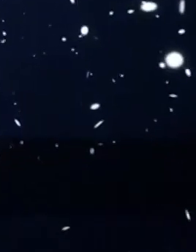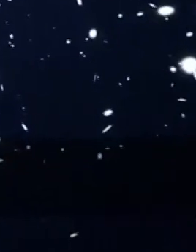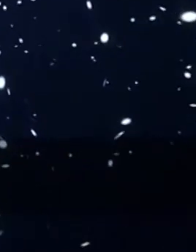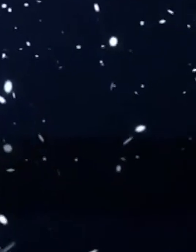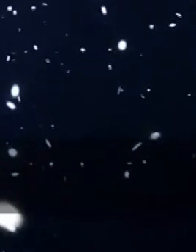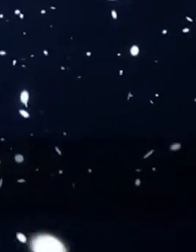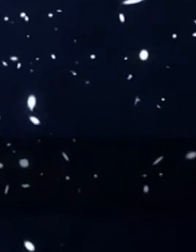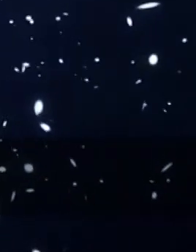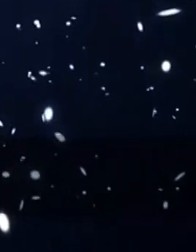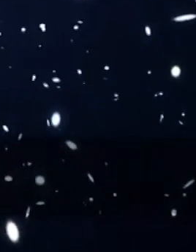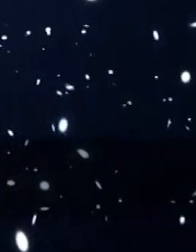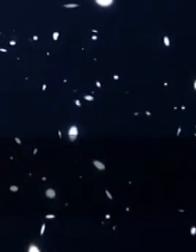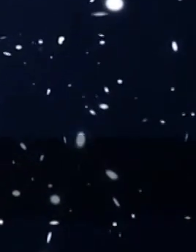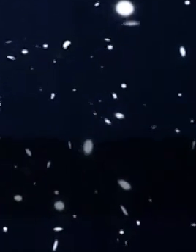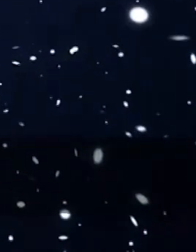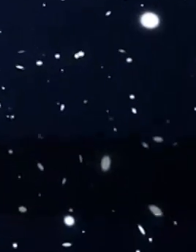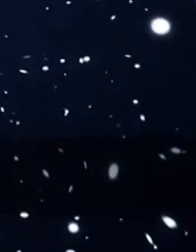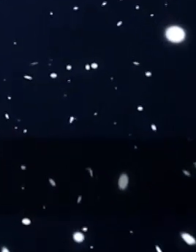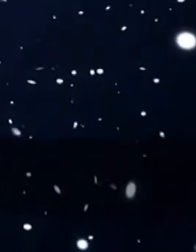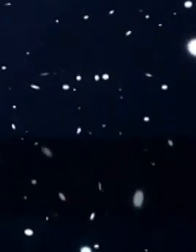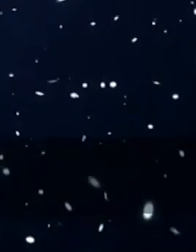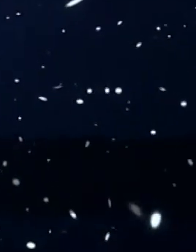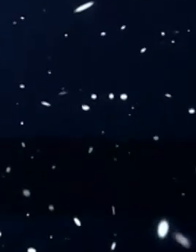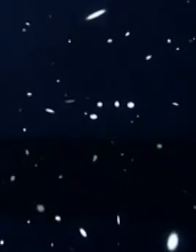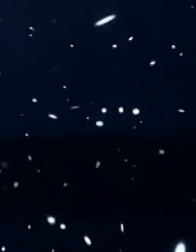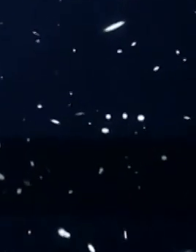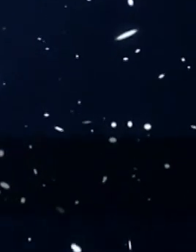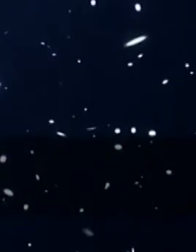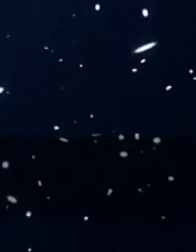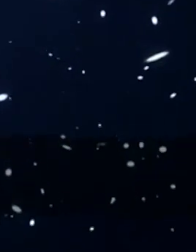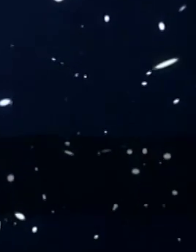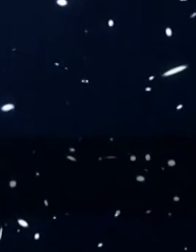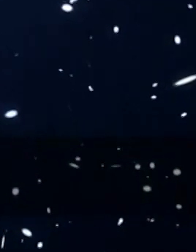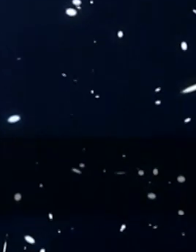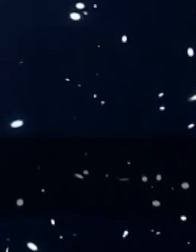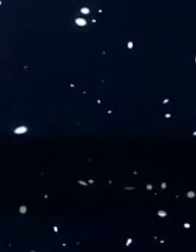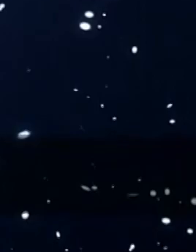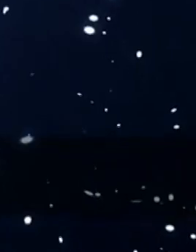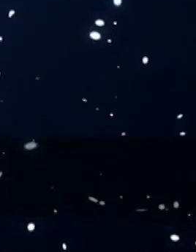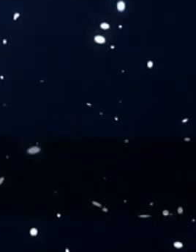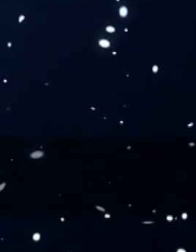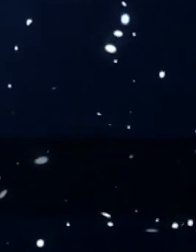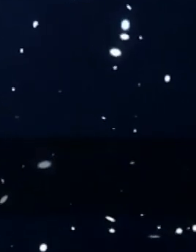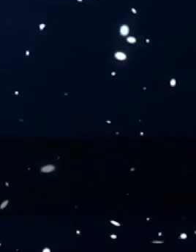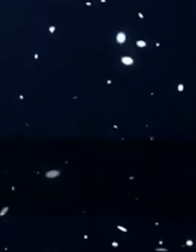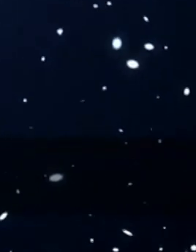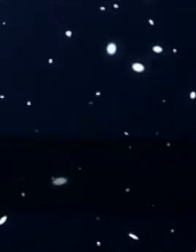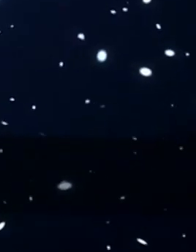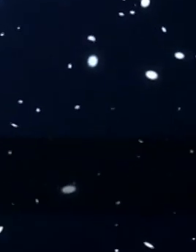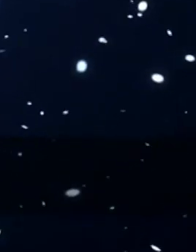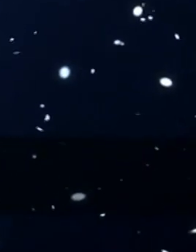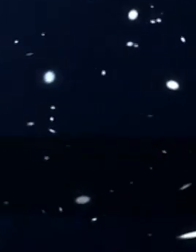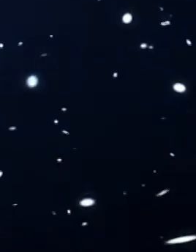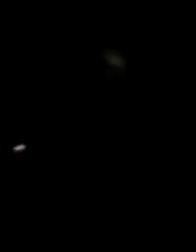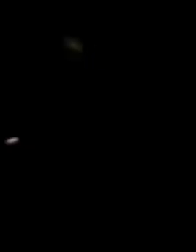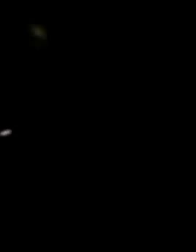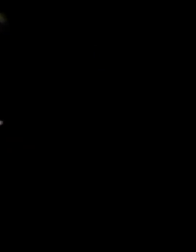was 11 billion years ago, a feat that had remained elusive for 25